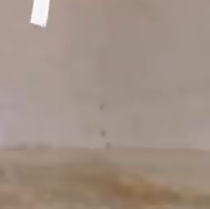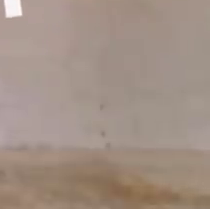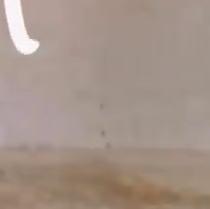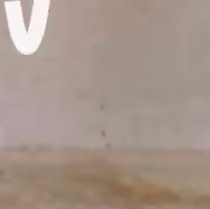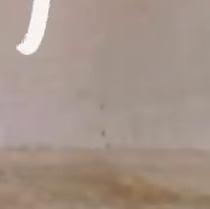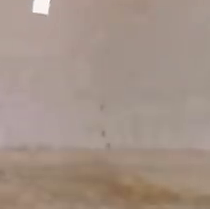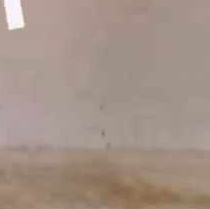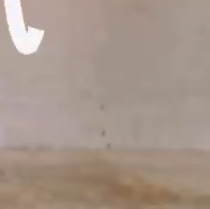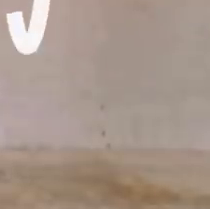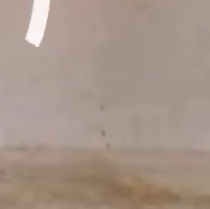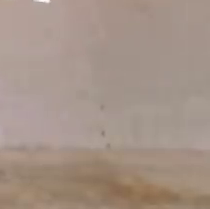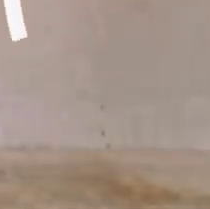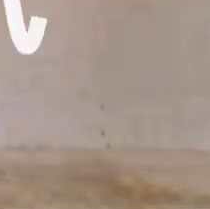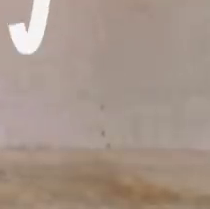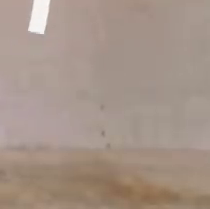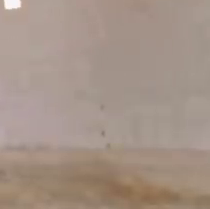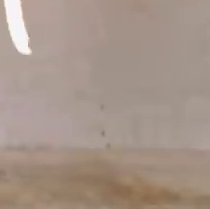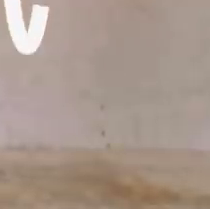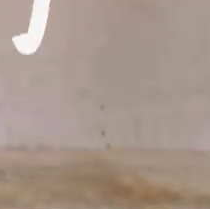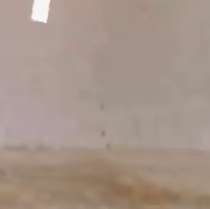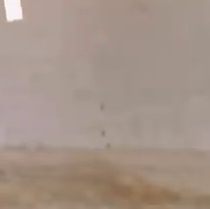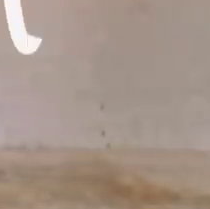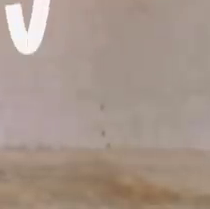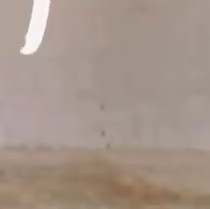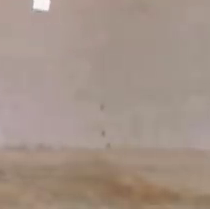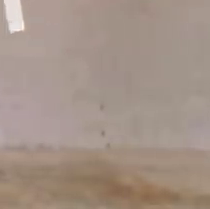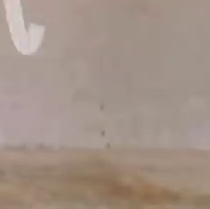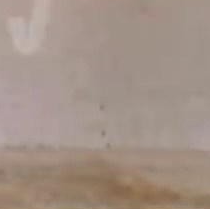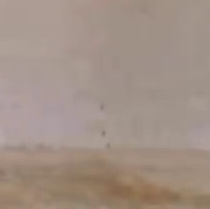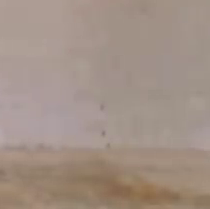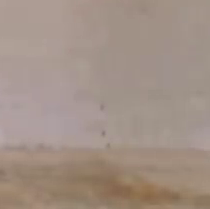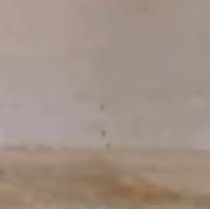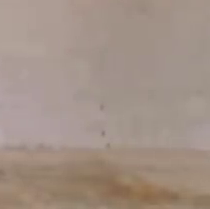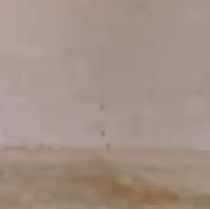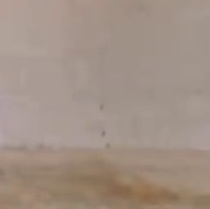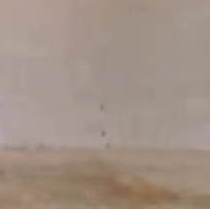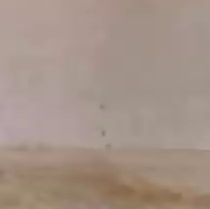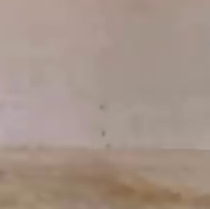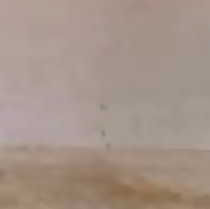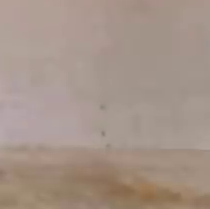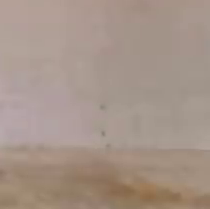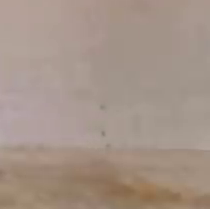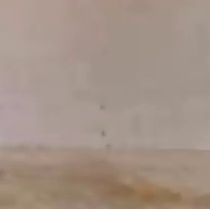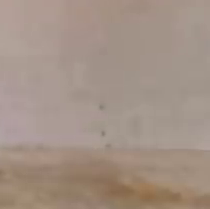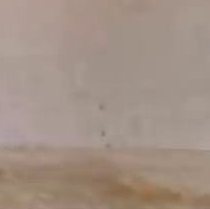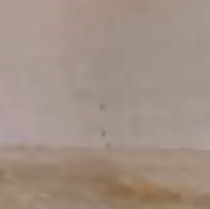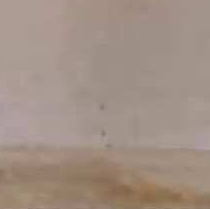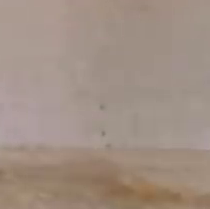Cambiamos hacia atrás. La cadera hacia el lado.